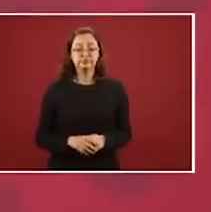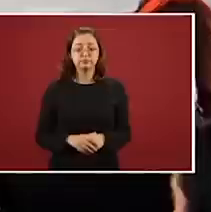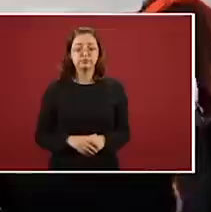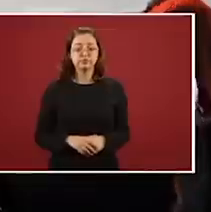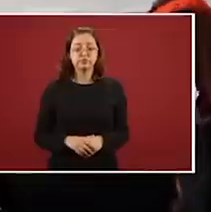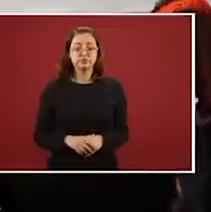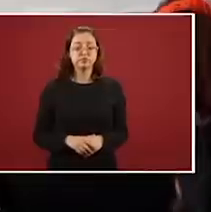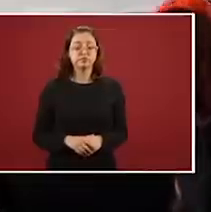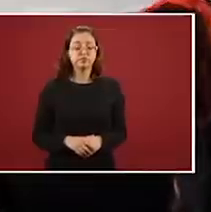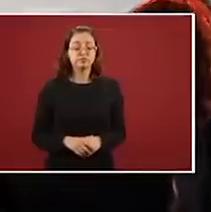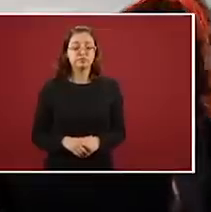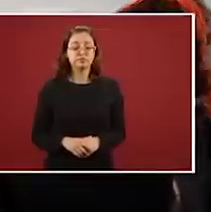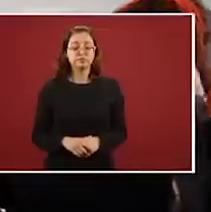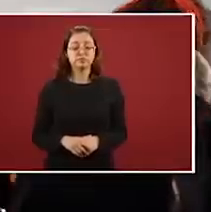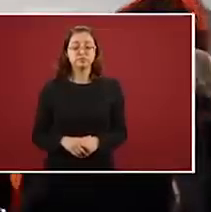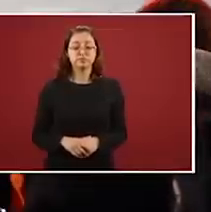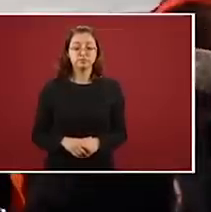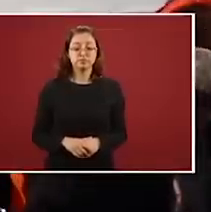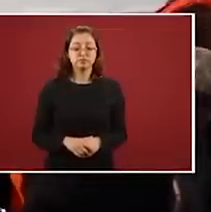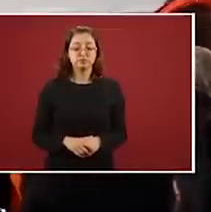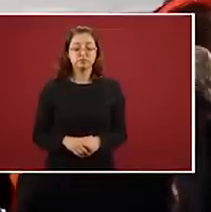que se